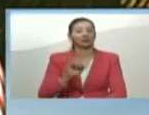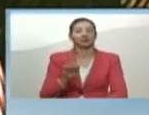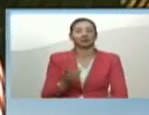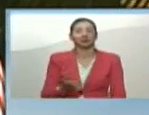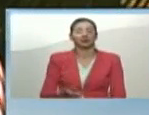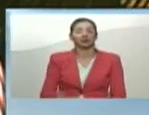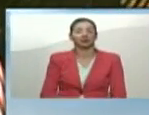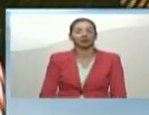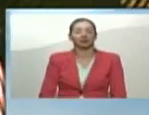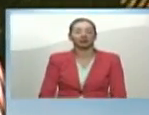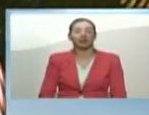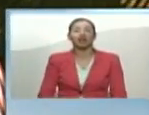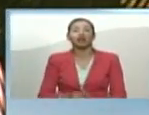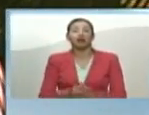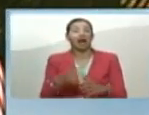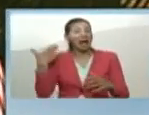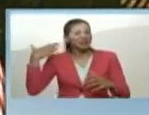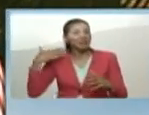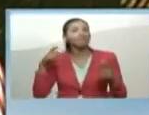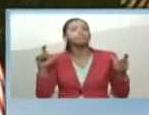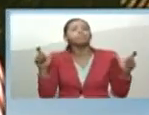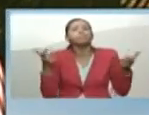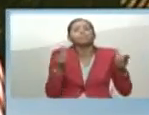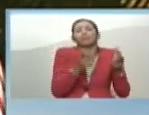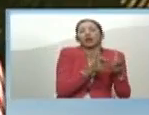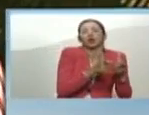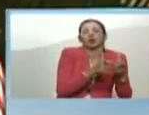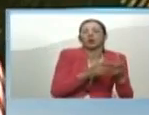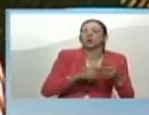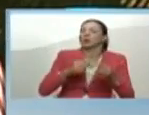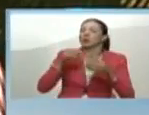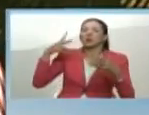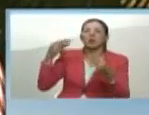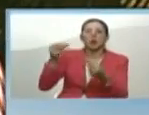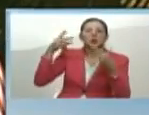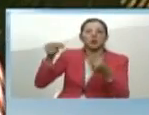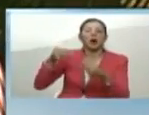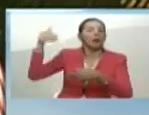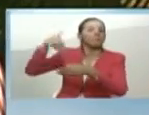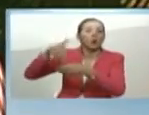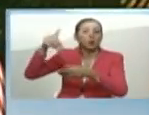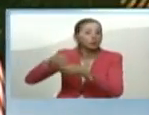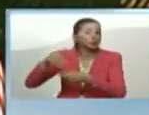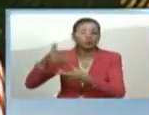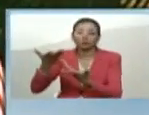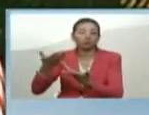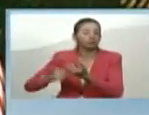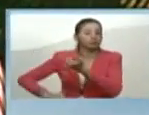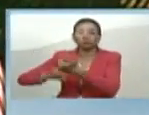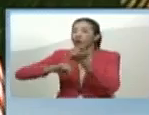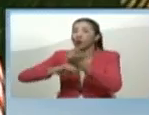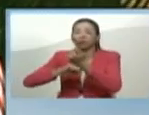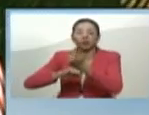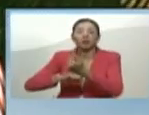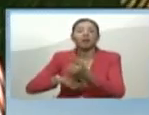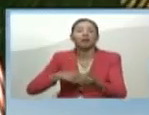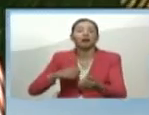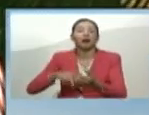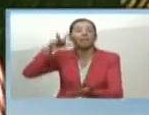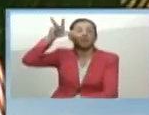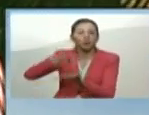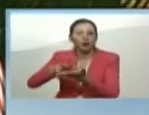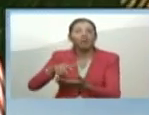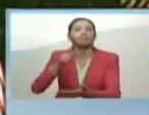que siendo minoría se opusieron y votaron en contra de las pensiones de las misiones una gente que jamás